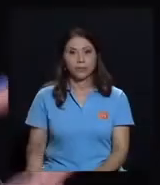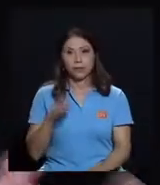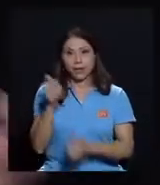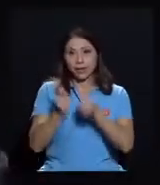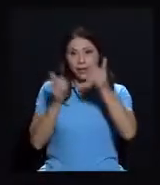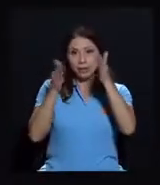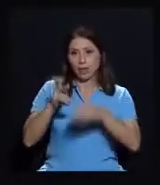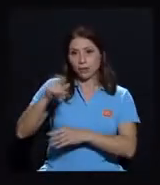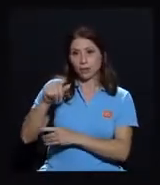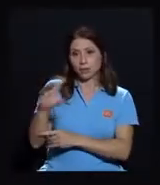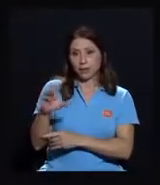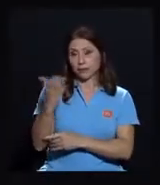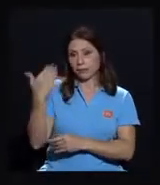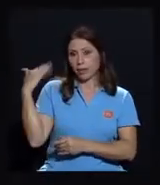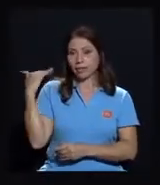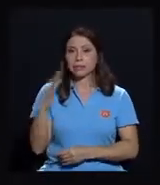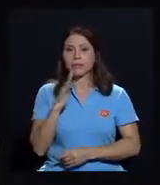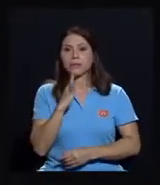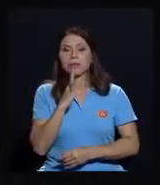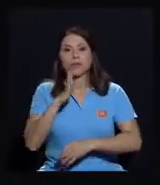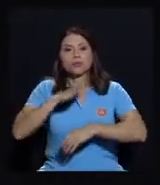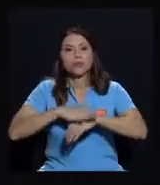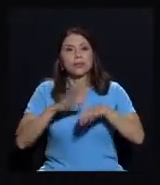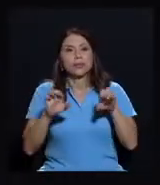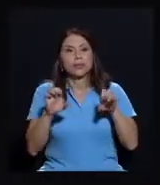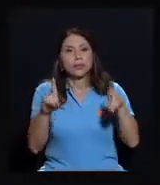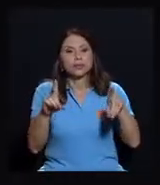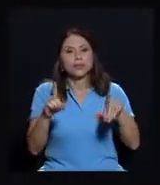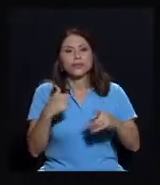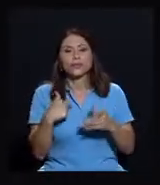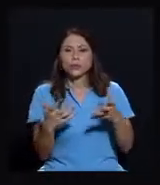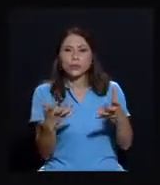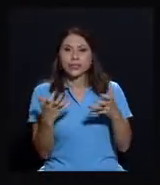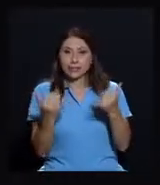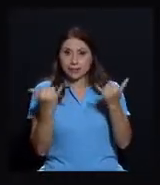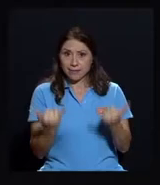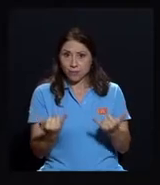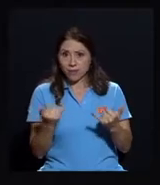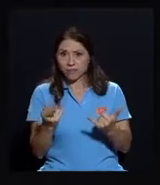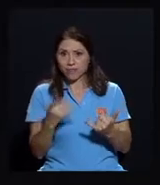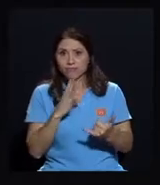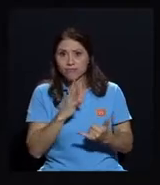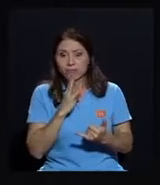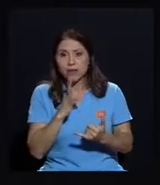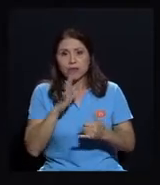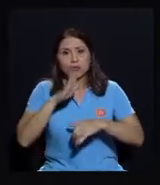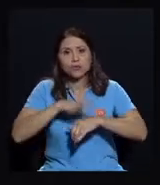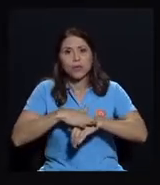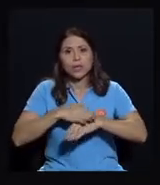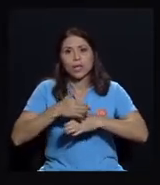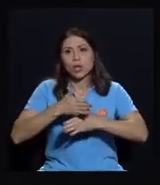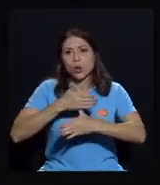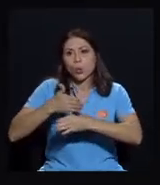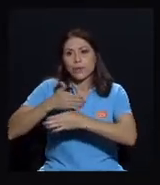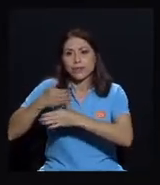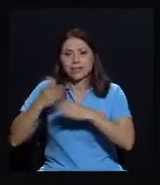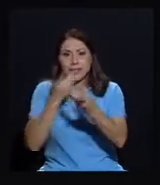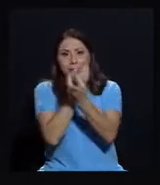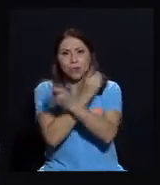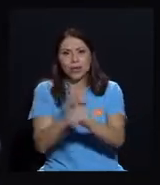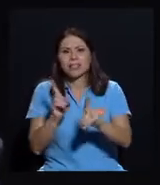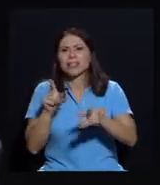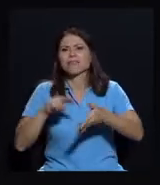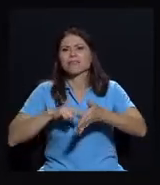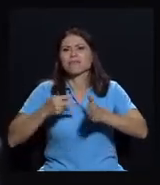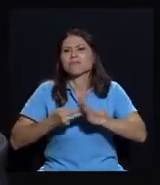el segmento anterior habíamos visto el tema de educación y yo quisiera en este segmento movernos al tema de convivencia democrática que quiero decir